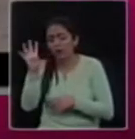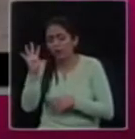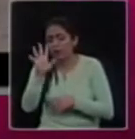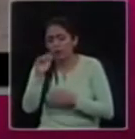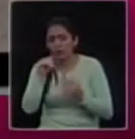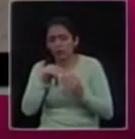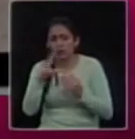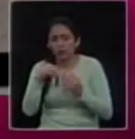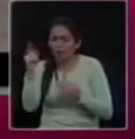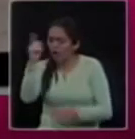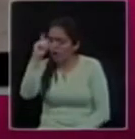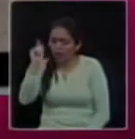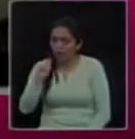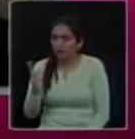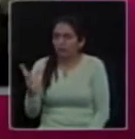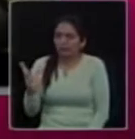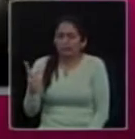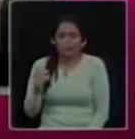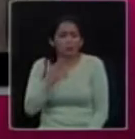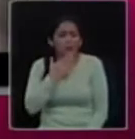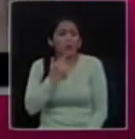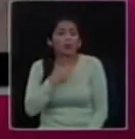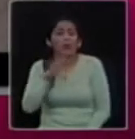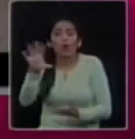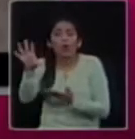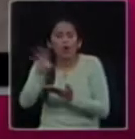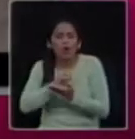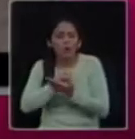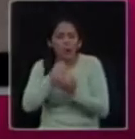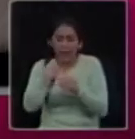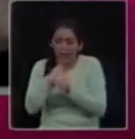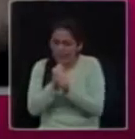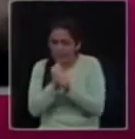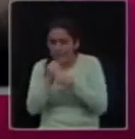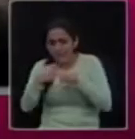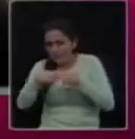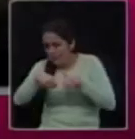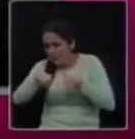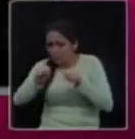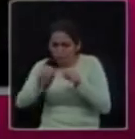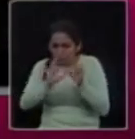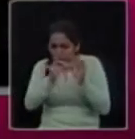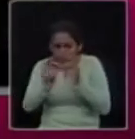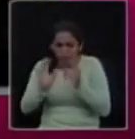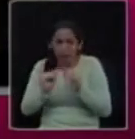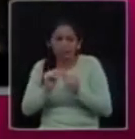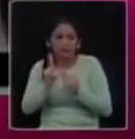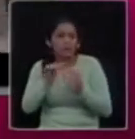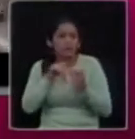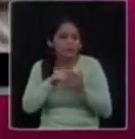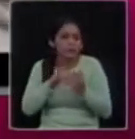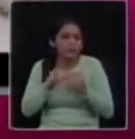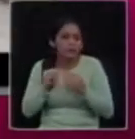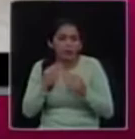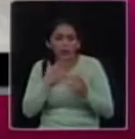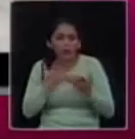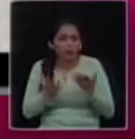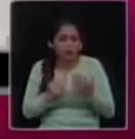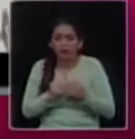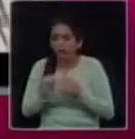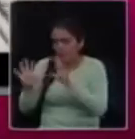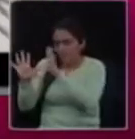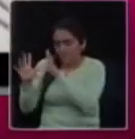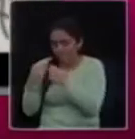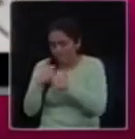¿no? Entonces me dice, quiero hacer una réplica de una Harley por 4.000, por 3.000. Y yo me acomodo a su presupuesto y